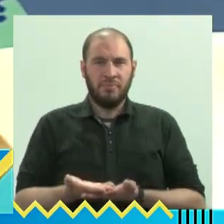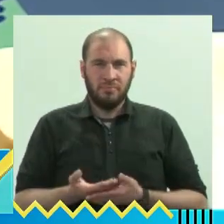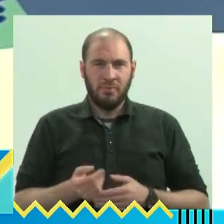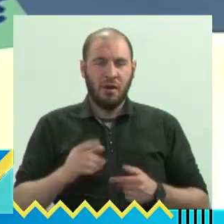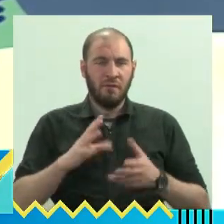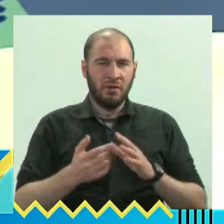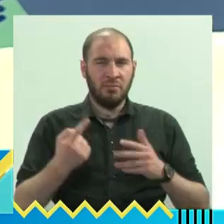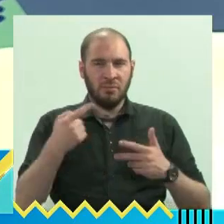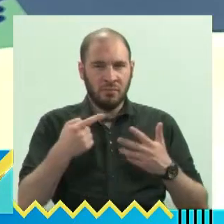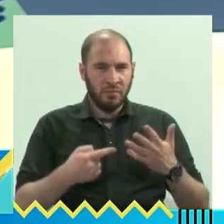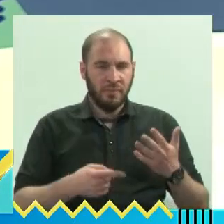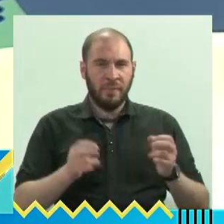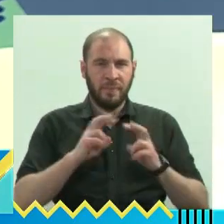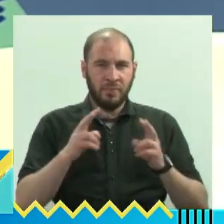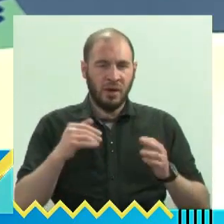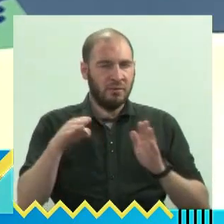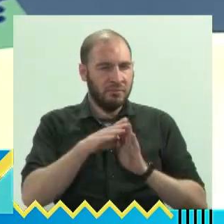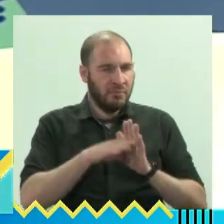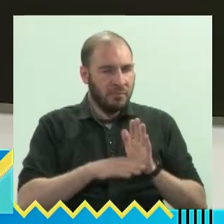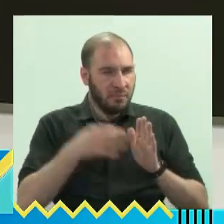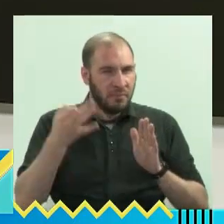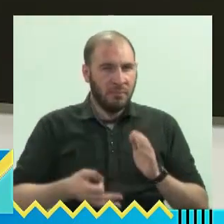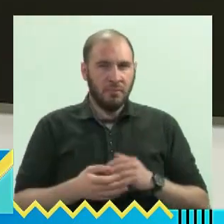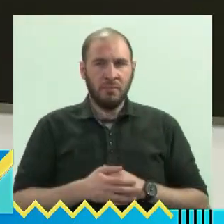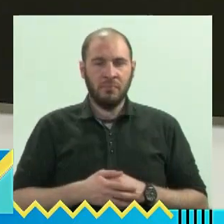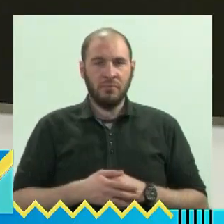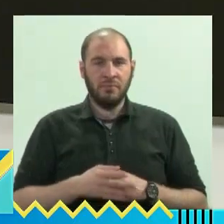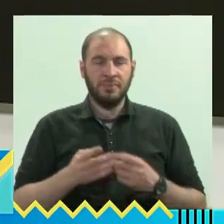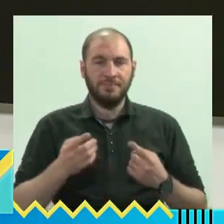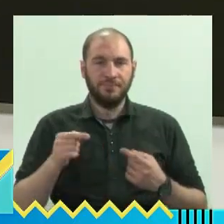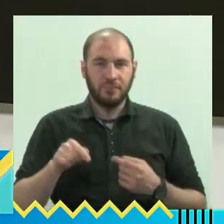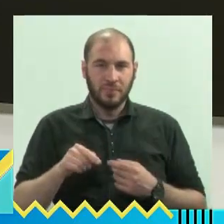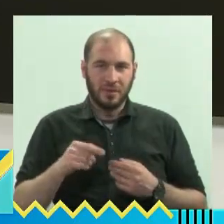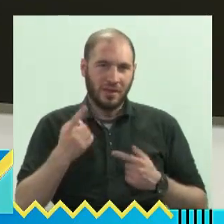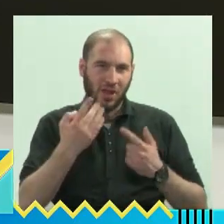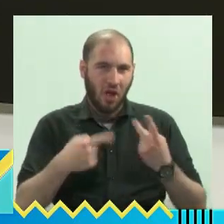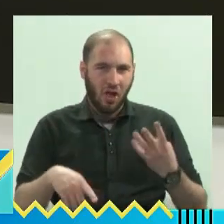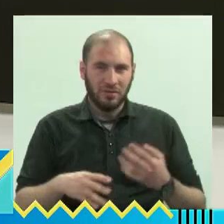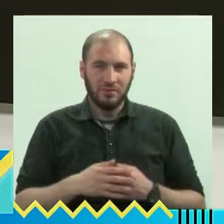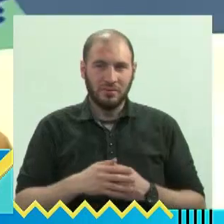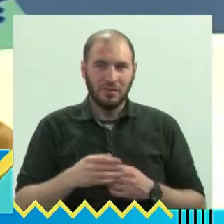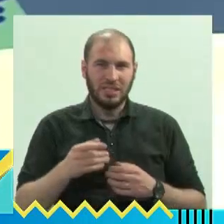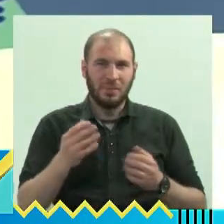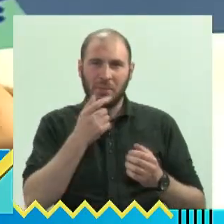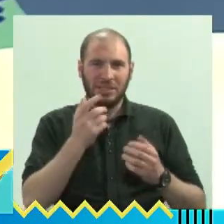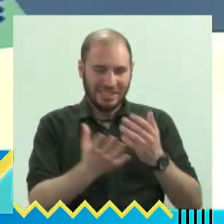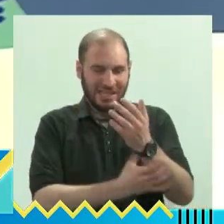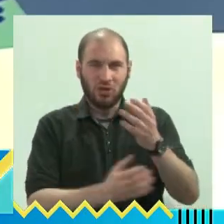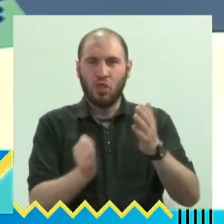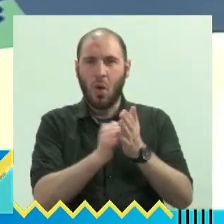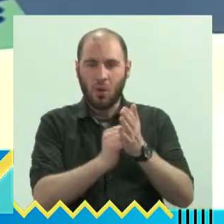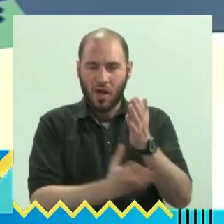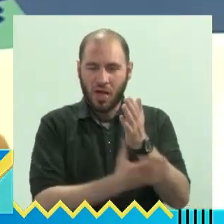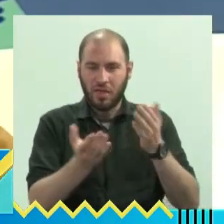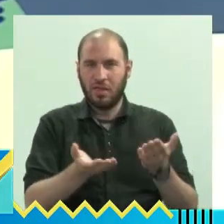ese tipo de cuestiones muy, muy concretas, digamos. De arreglarme con mi novia, claro. Le dejan yesos, por ejemplo, que salgas